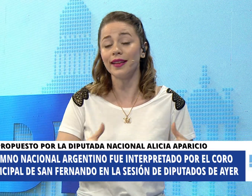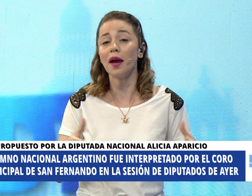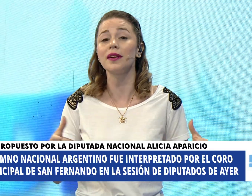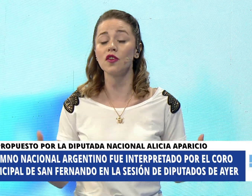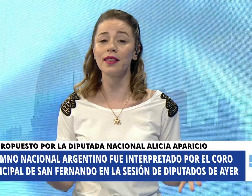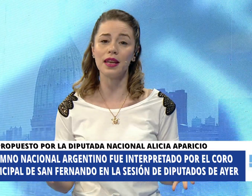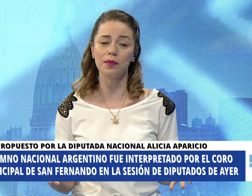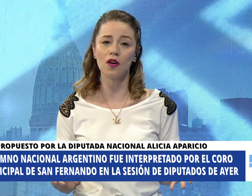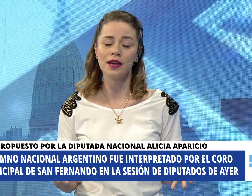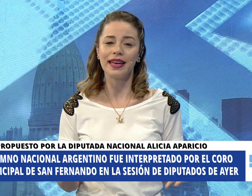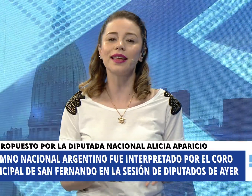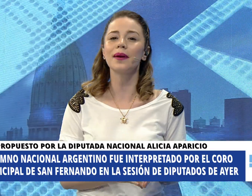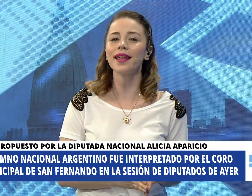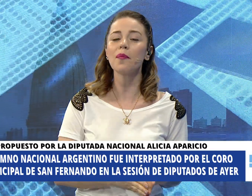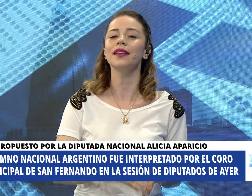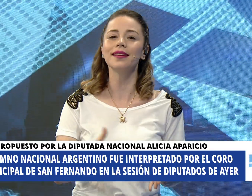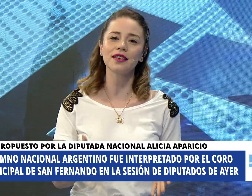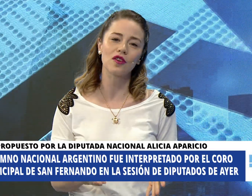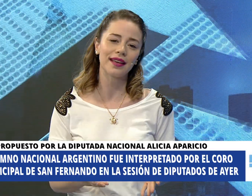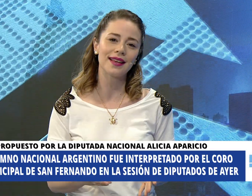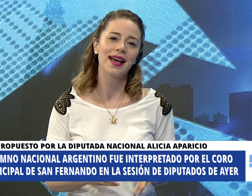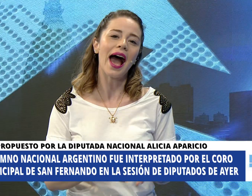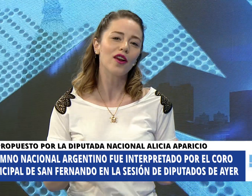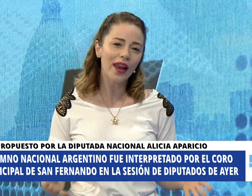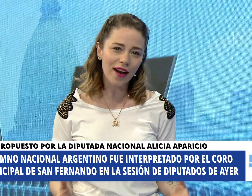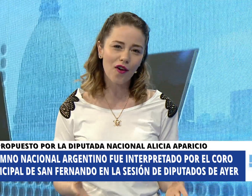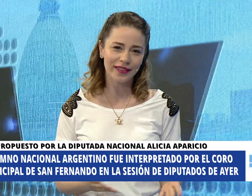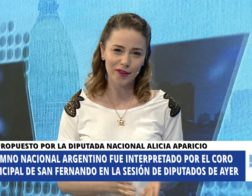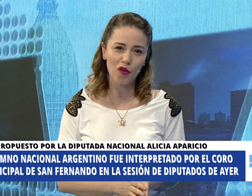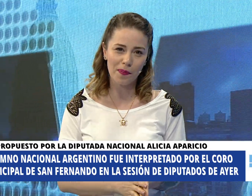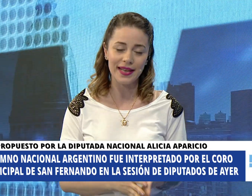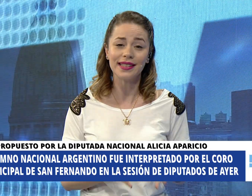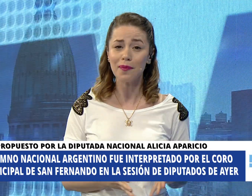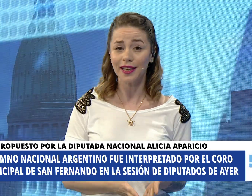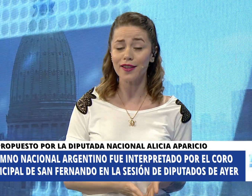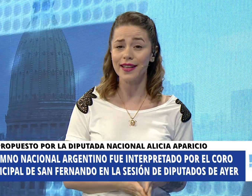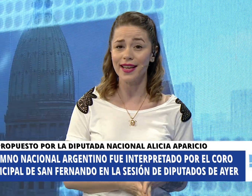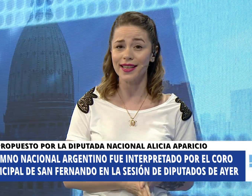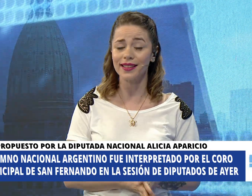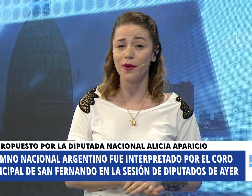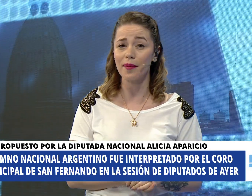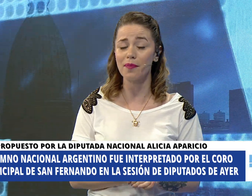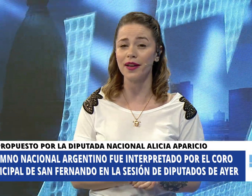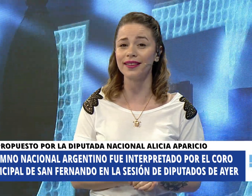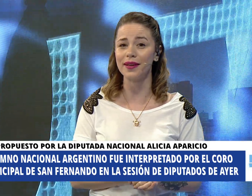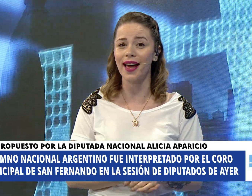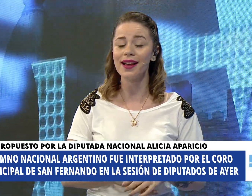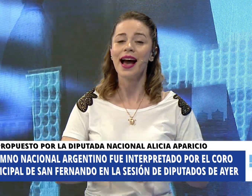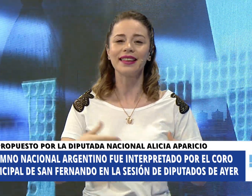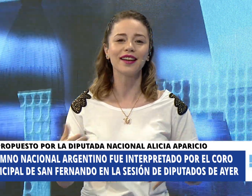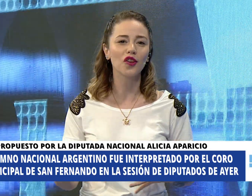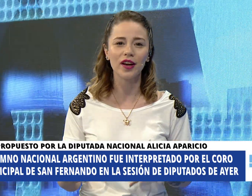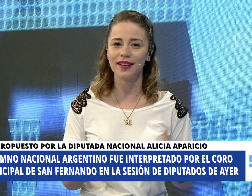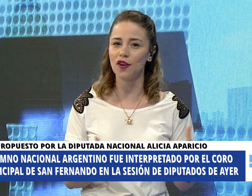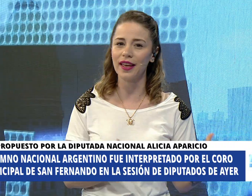distintas versiones del himno interpretadas por distintas orquestas a lo largo de todo el país. Y hemos tenido la chance en este programa de poder entrevistar